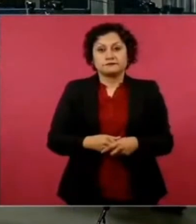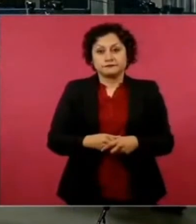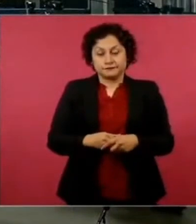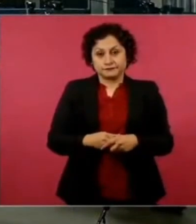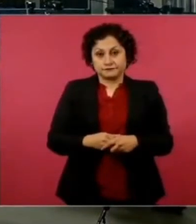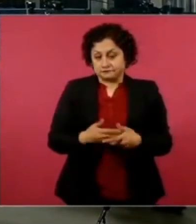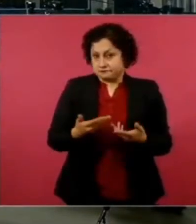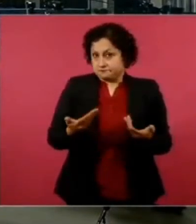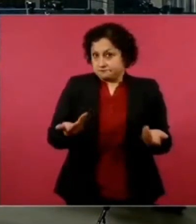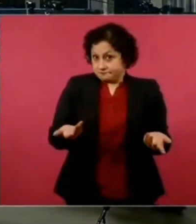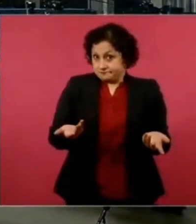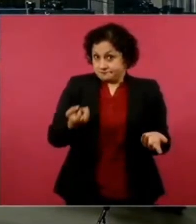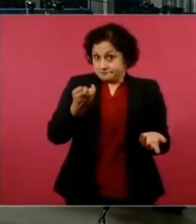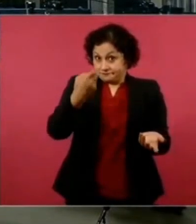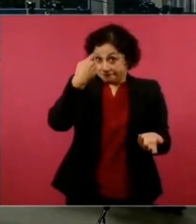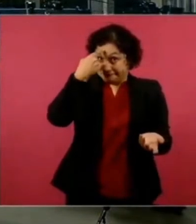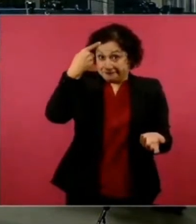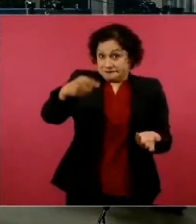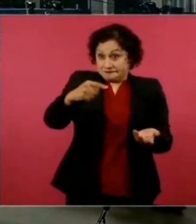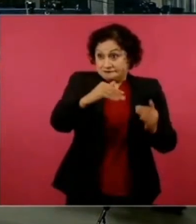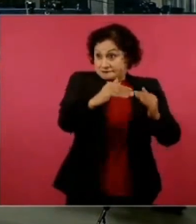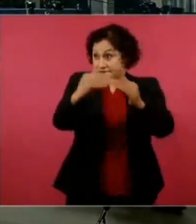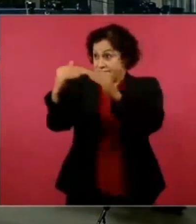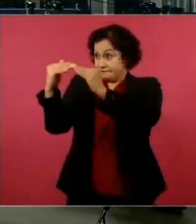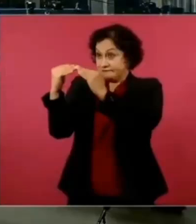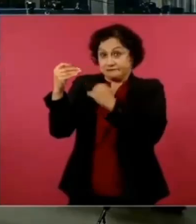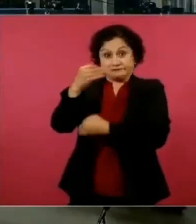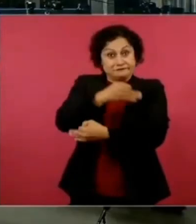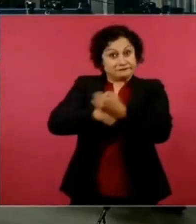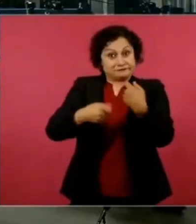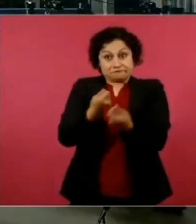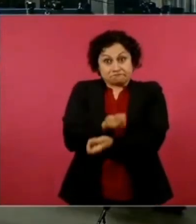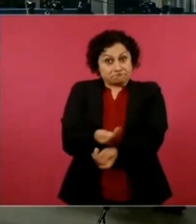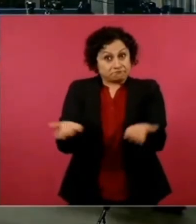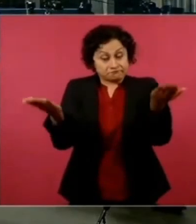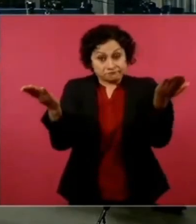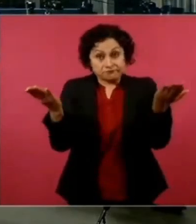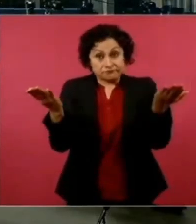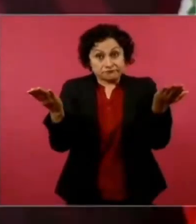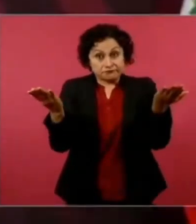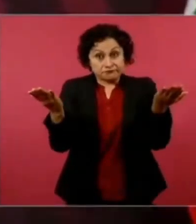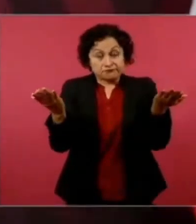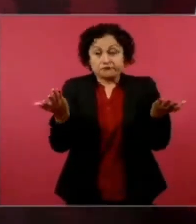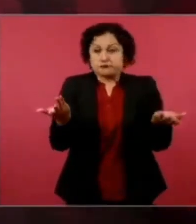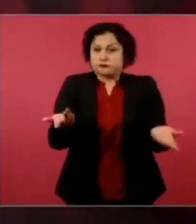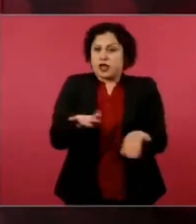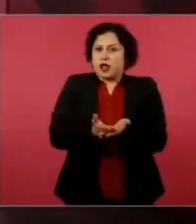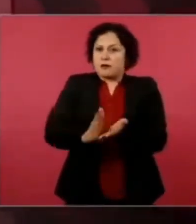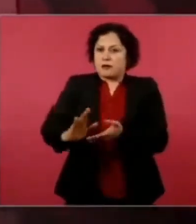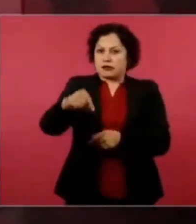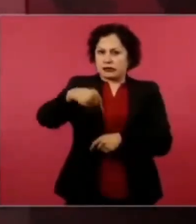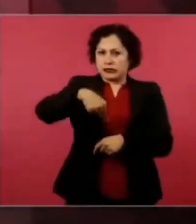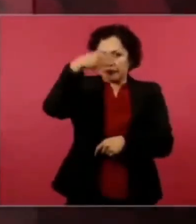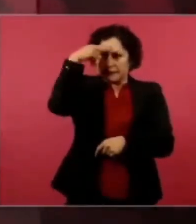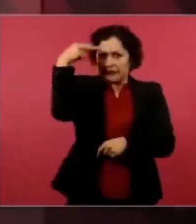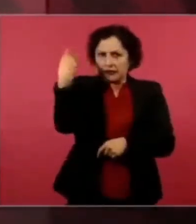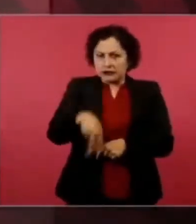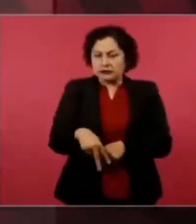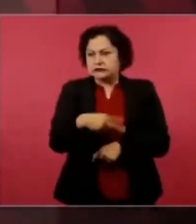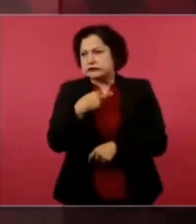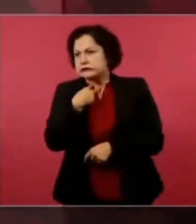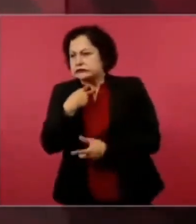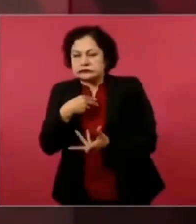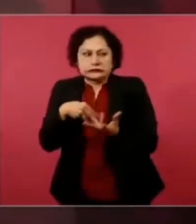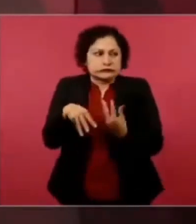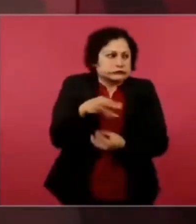para todos. Y no hace falta endeudar al país, ni